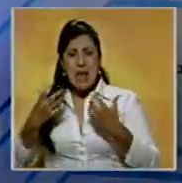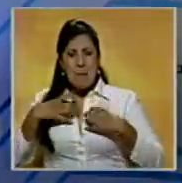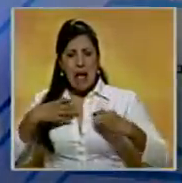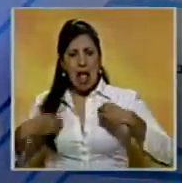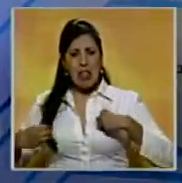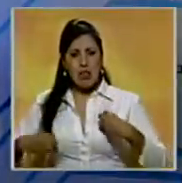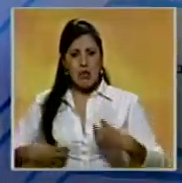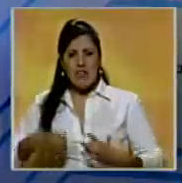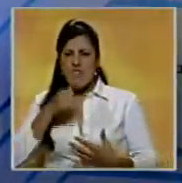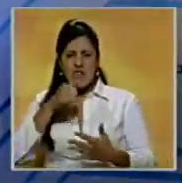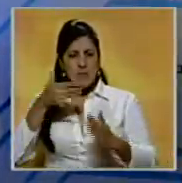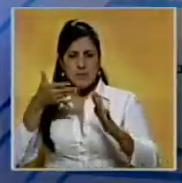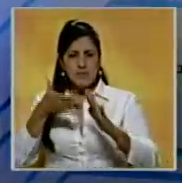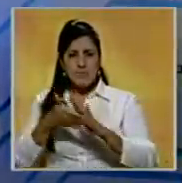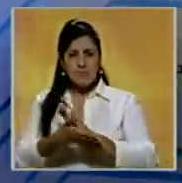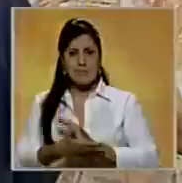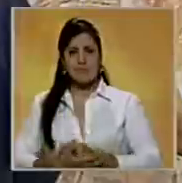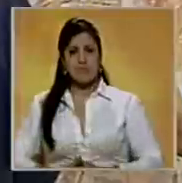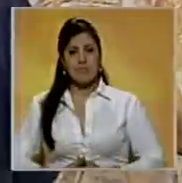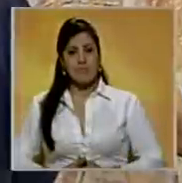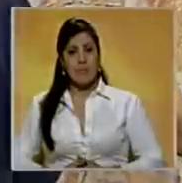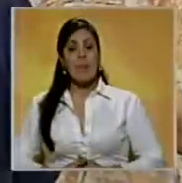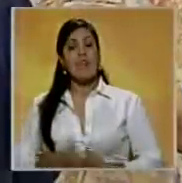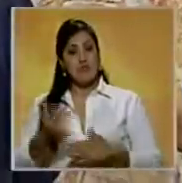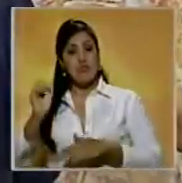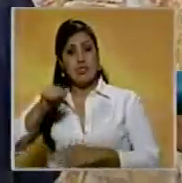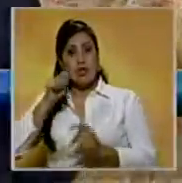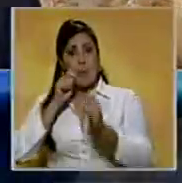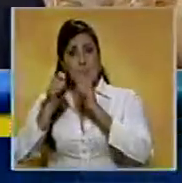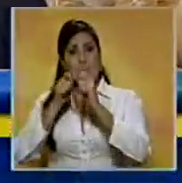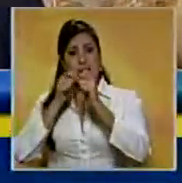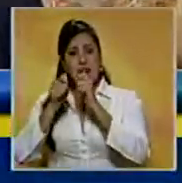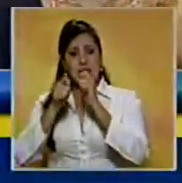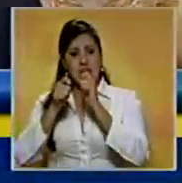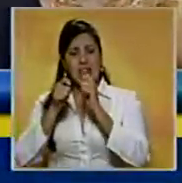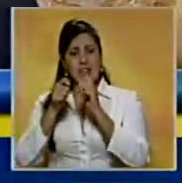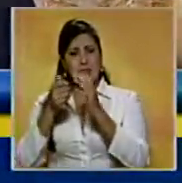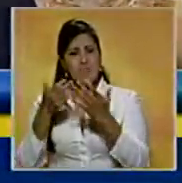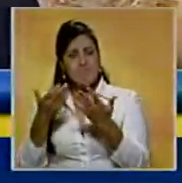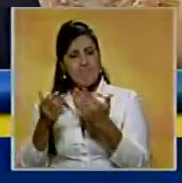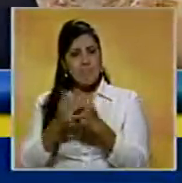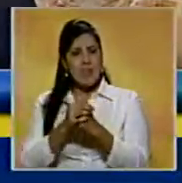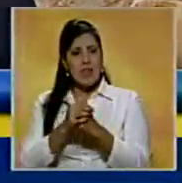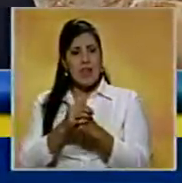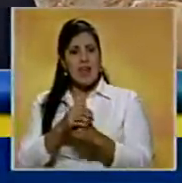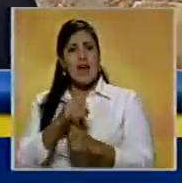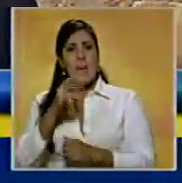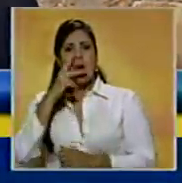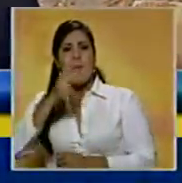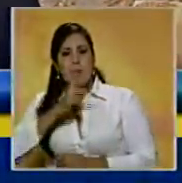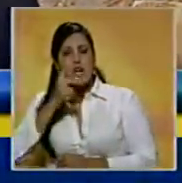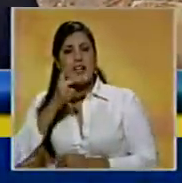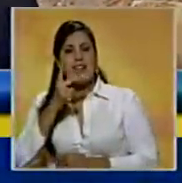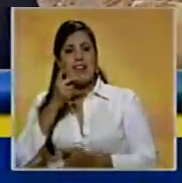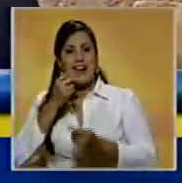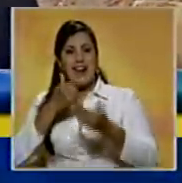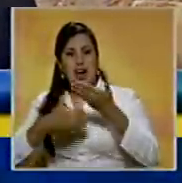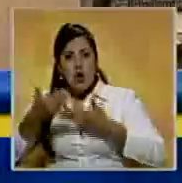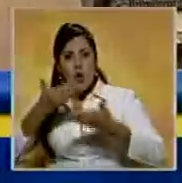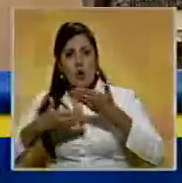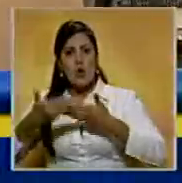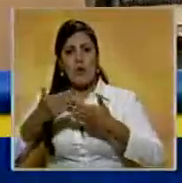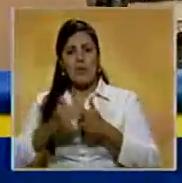euclide sotillo con la información él Bueno sí era periodista él cubría eh la parte así política la